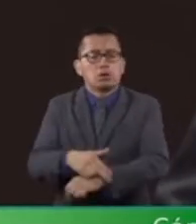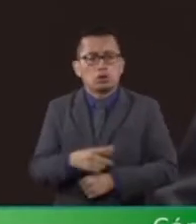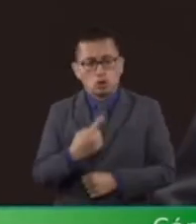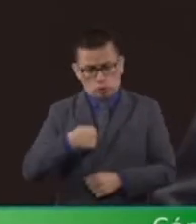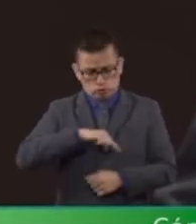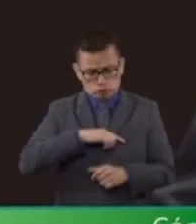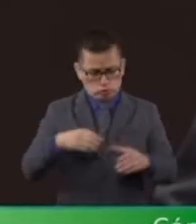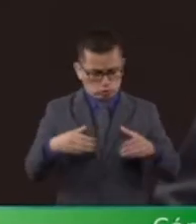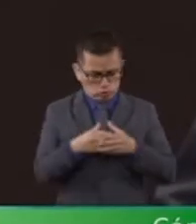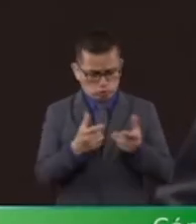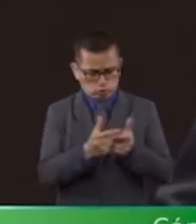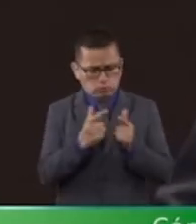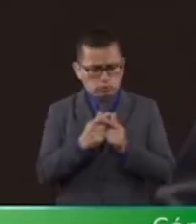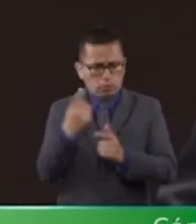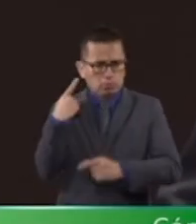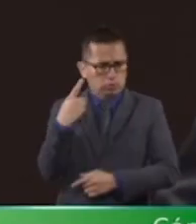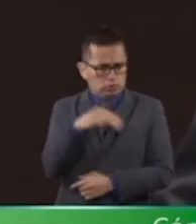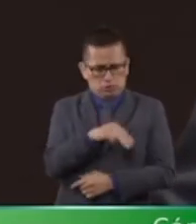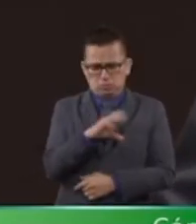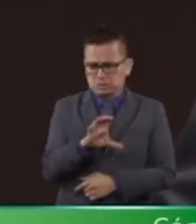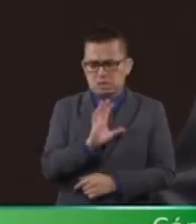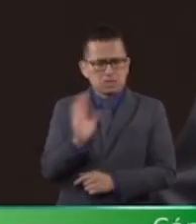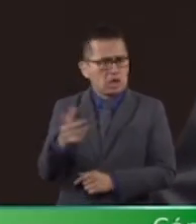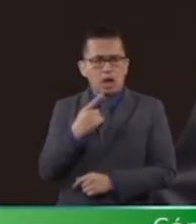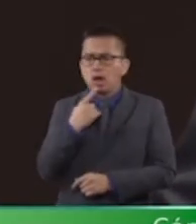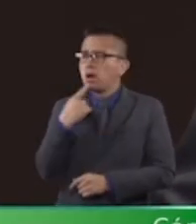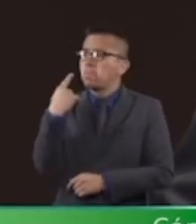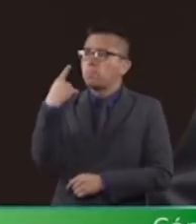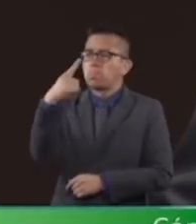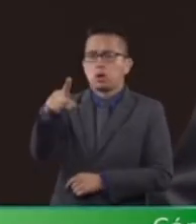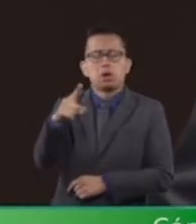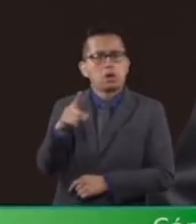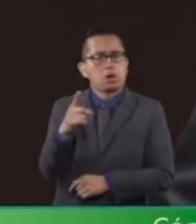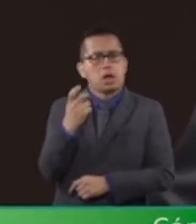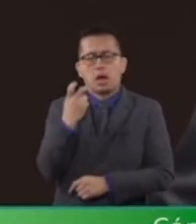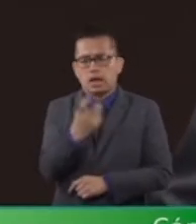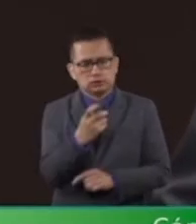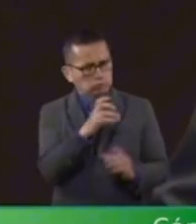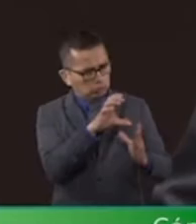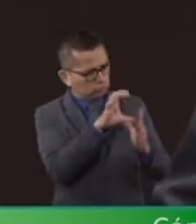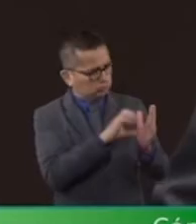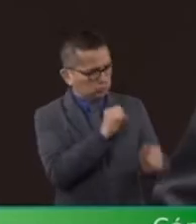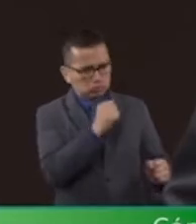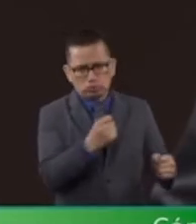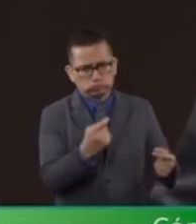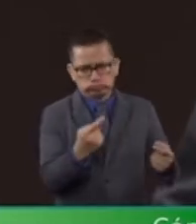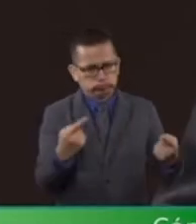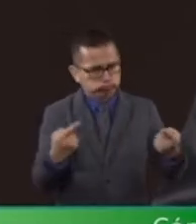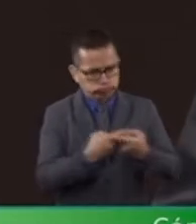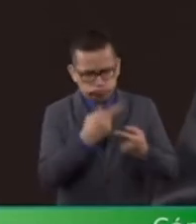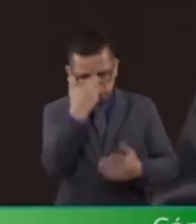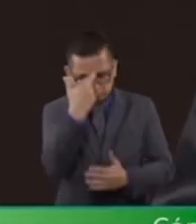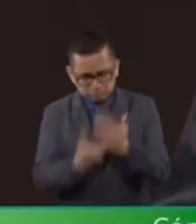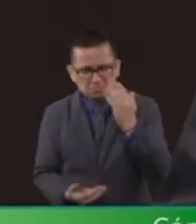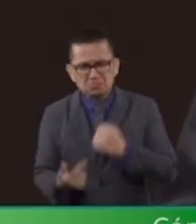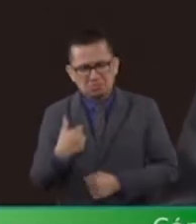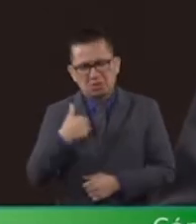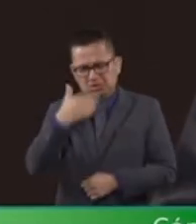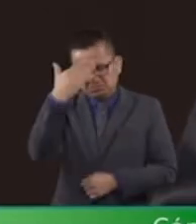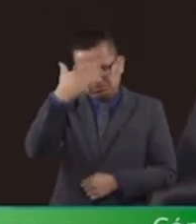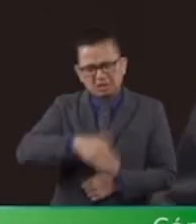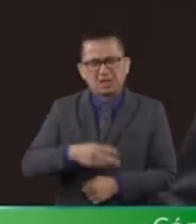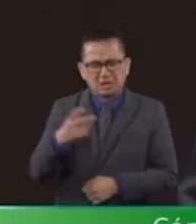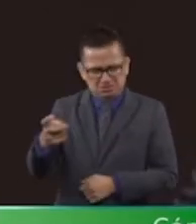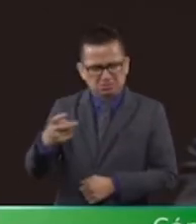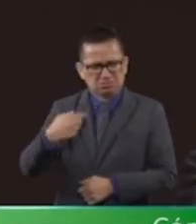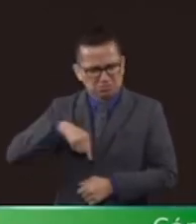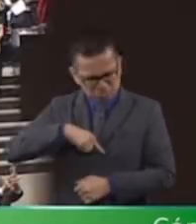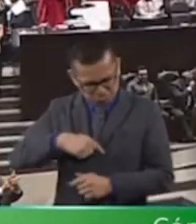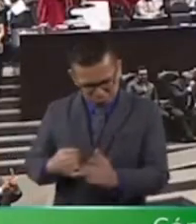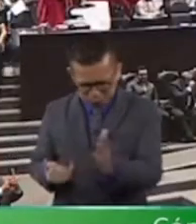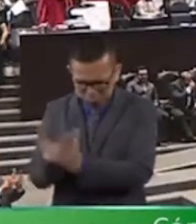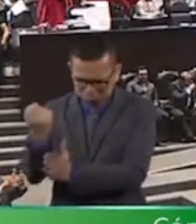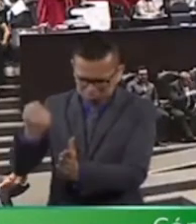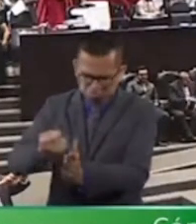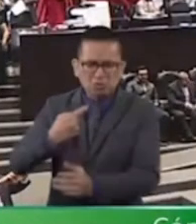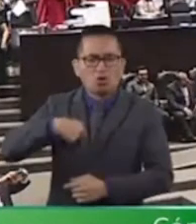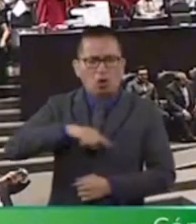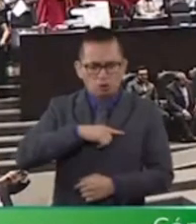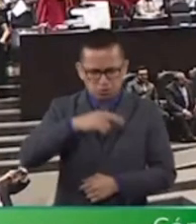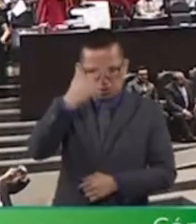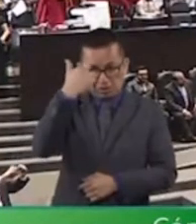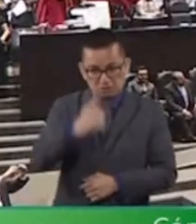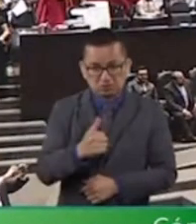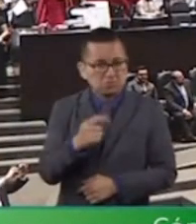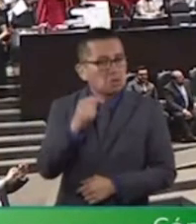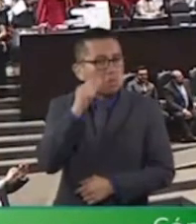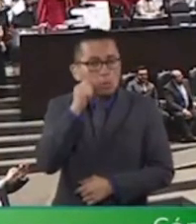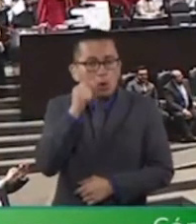presentado una acción de inconstitucionalidad y yo tengo fe en que nos van a dar la razón a pesar del atropello que ustedes están